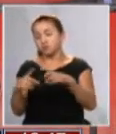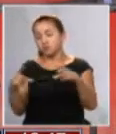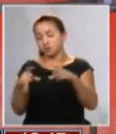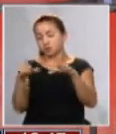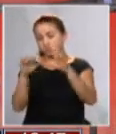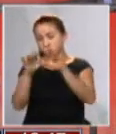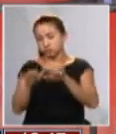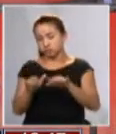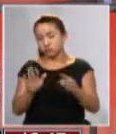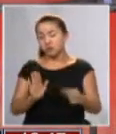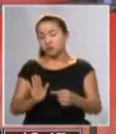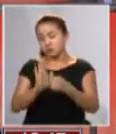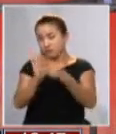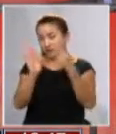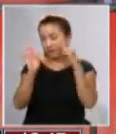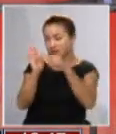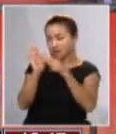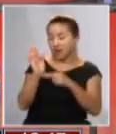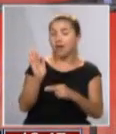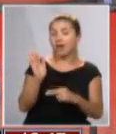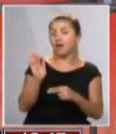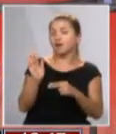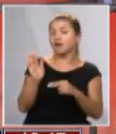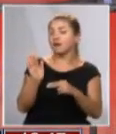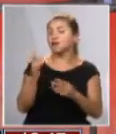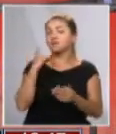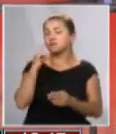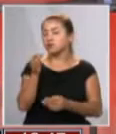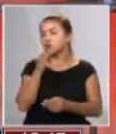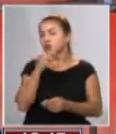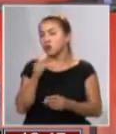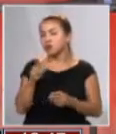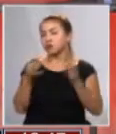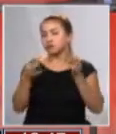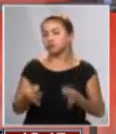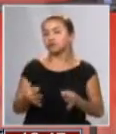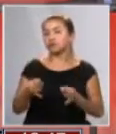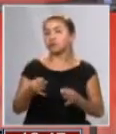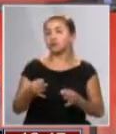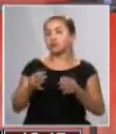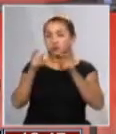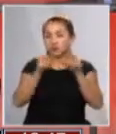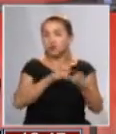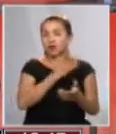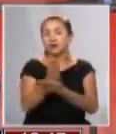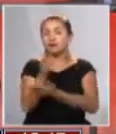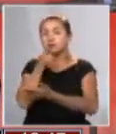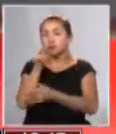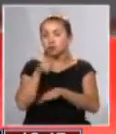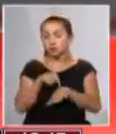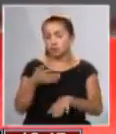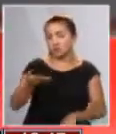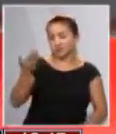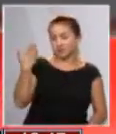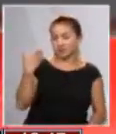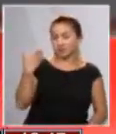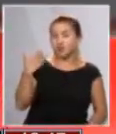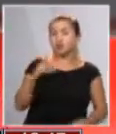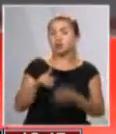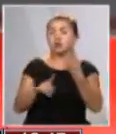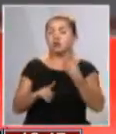hacía referencia a este tipo de instrumentos, pero no existía una regulación legal hasta hace muy poco tiempo atrás. Uh-huh. Ahora, otra